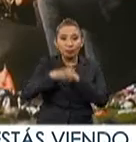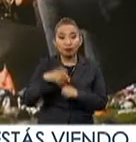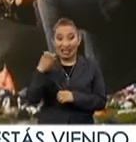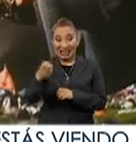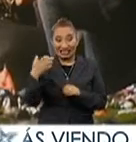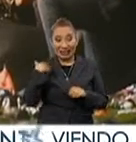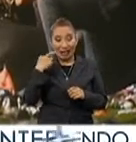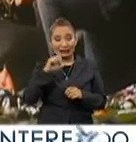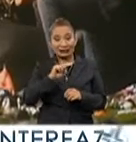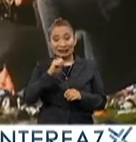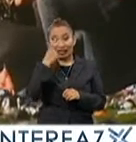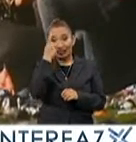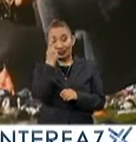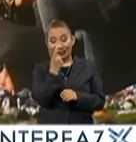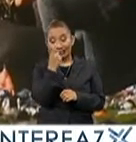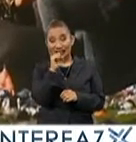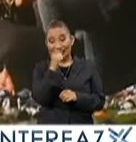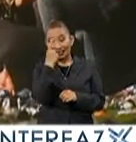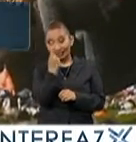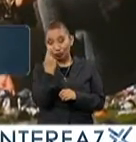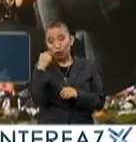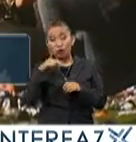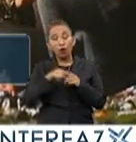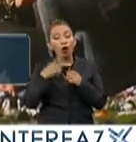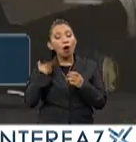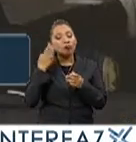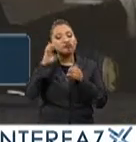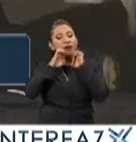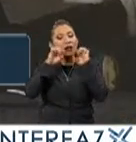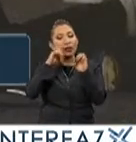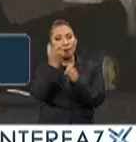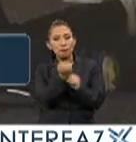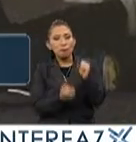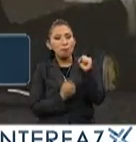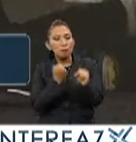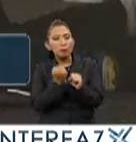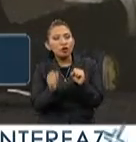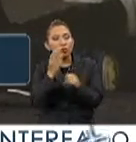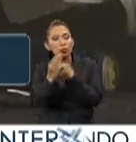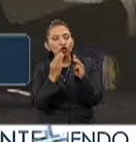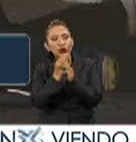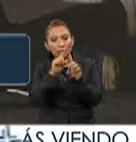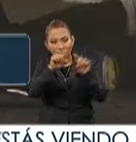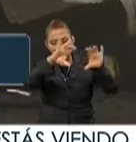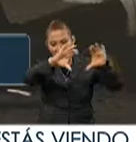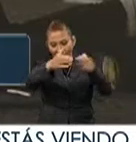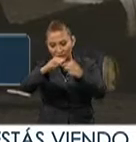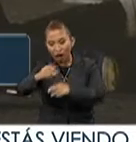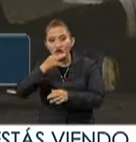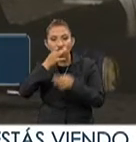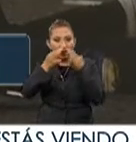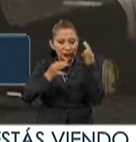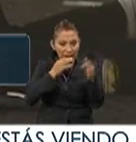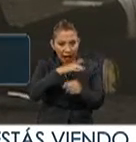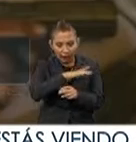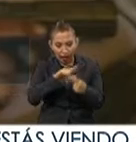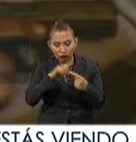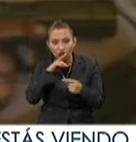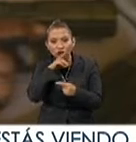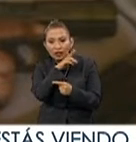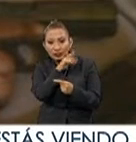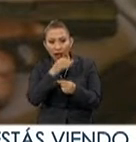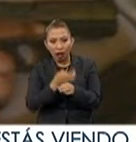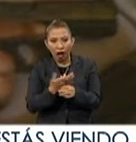esta 61ª edición se premió lo mejor del fotoperiodismo mundial en diferentes categorías: noticias generales,